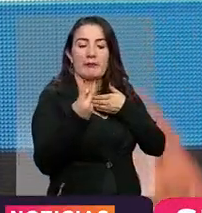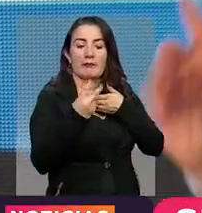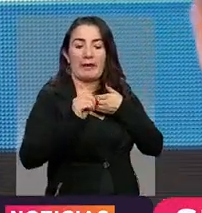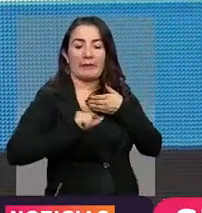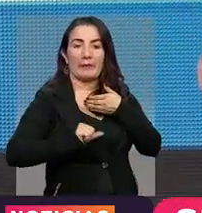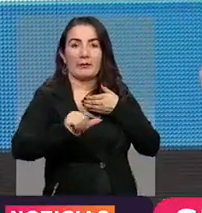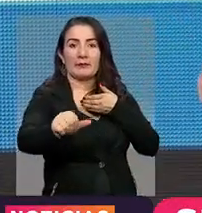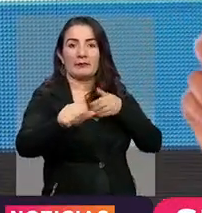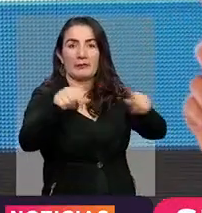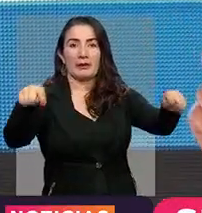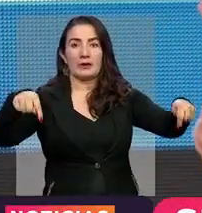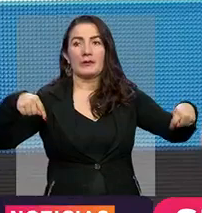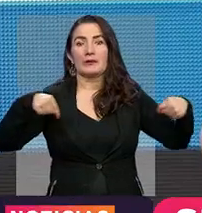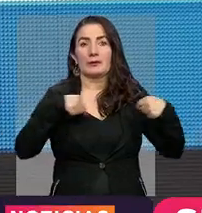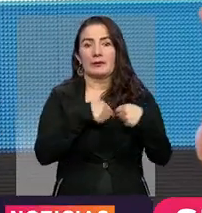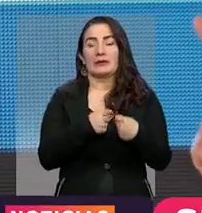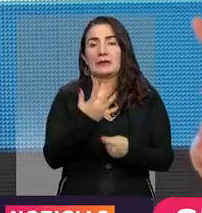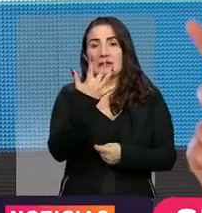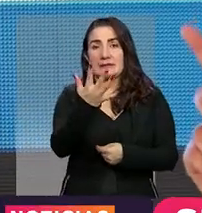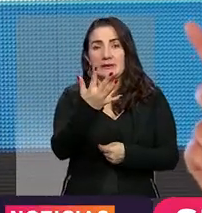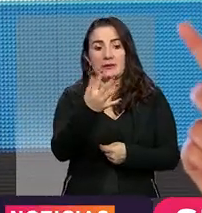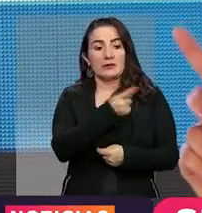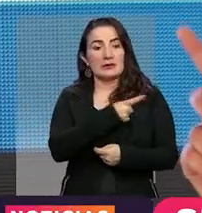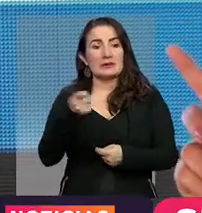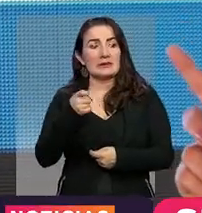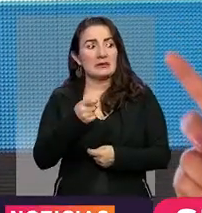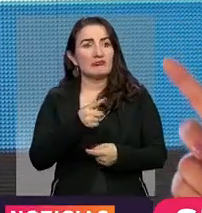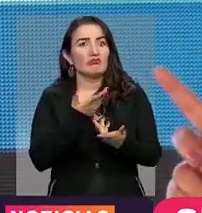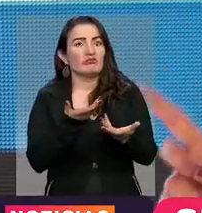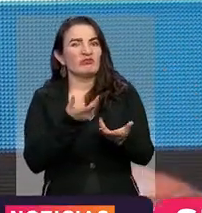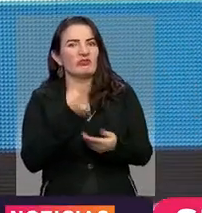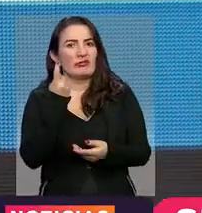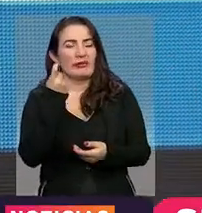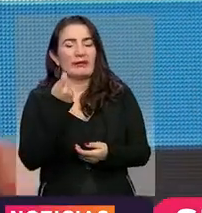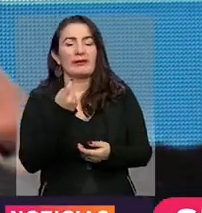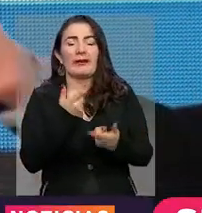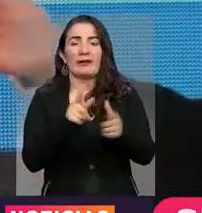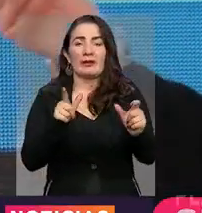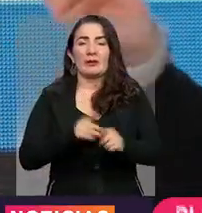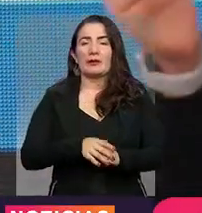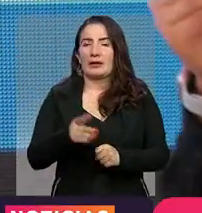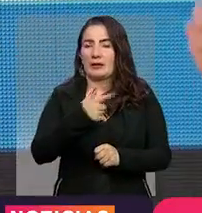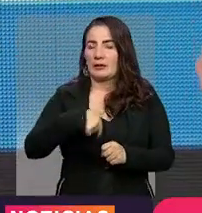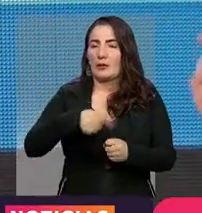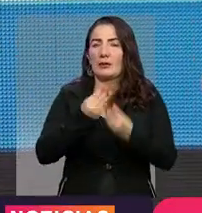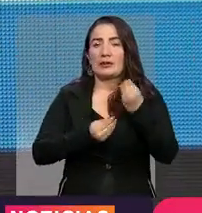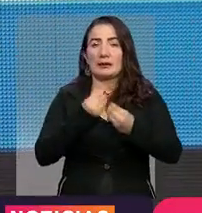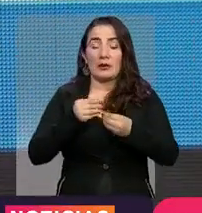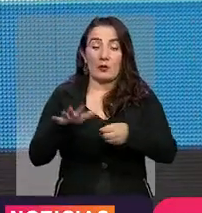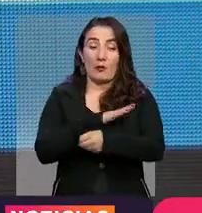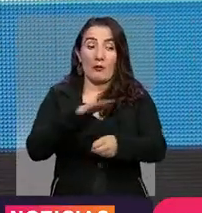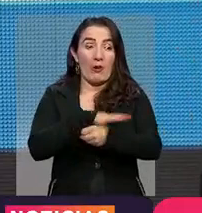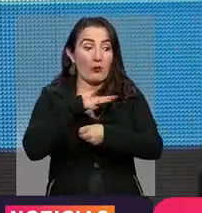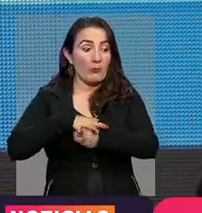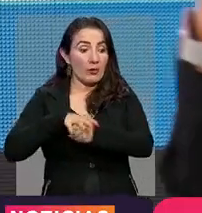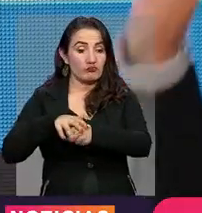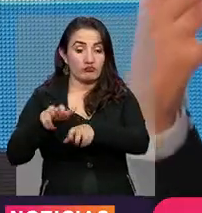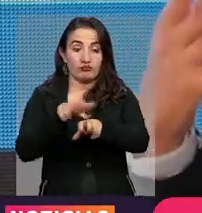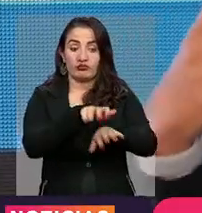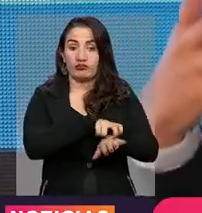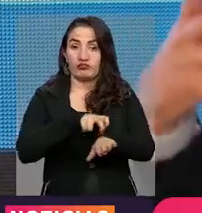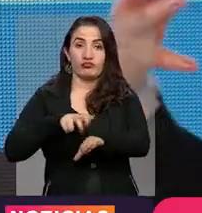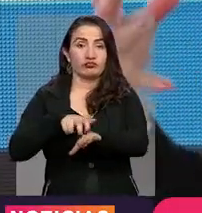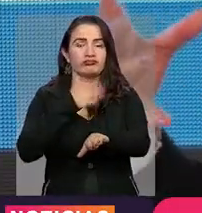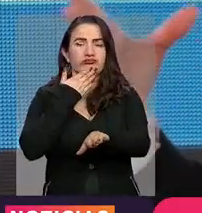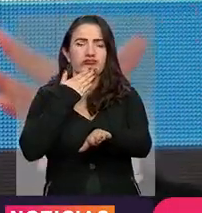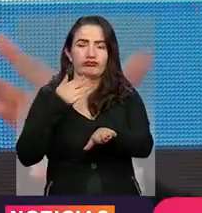5 carros con un ocupante solamente, vamos a tener 100 metros cuadrados de ocupación. En la medida que bajemos este índice de ocupación, vamos también a